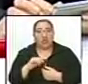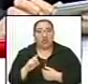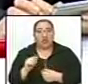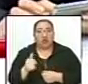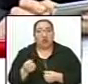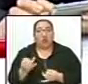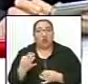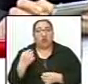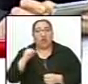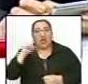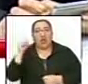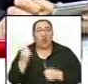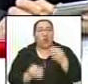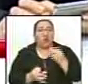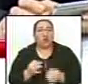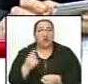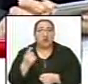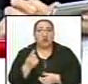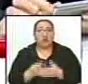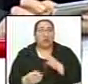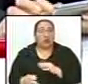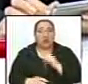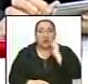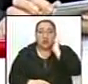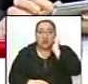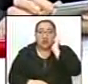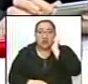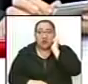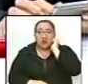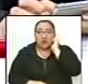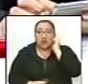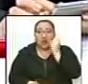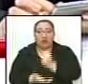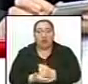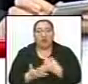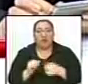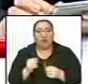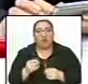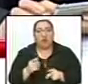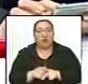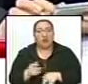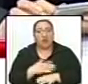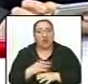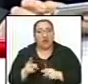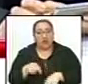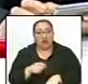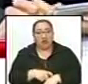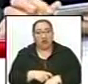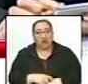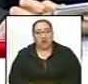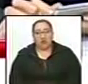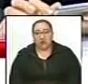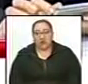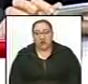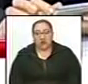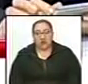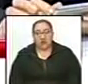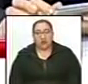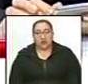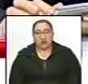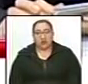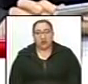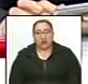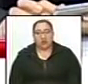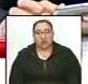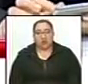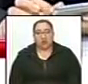han ganado sus juicios en el tribunal solamente por hacer, aprobar informes, así como se están debatiendo en estos momentos por algunos parlamentarios. Y eso es lo que tenemos que